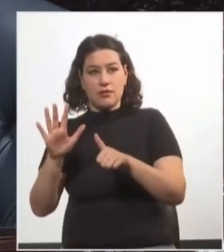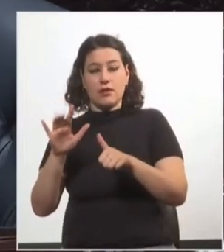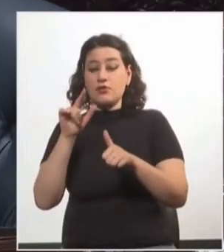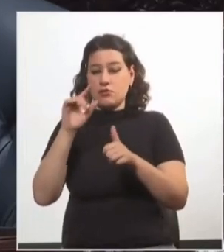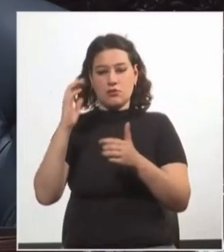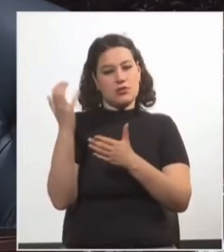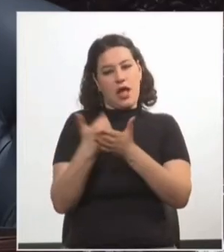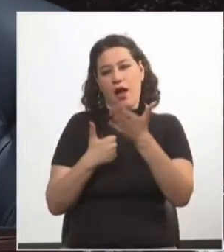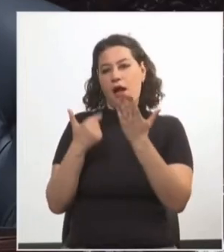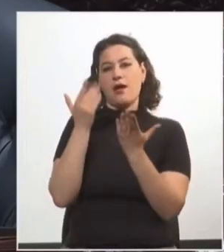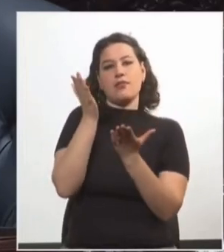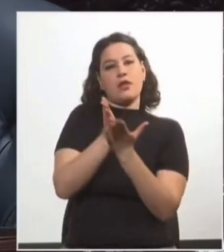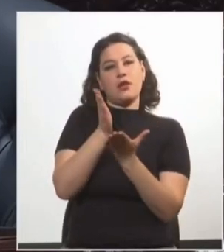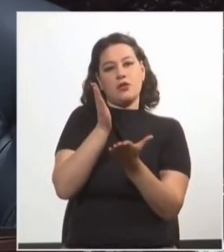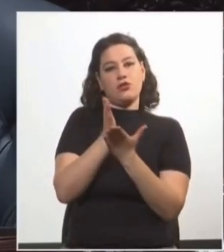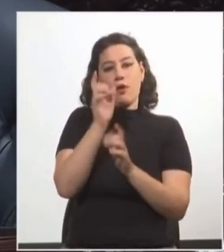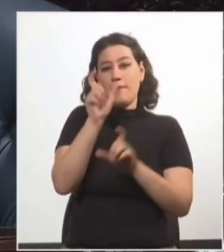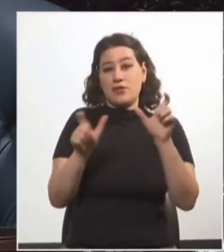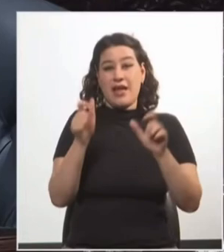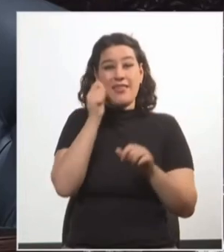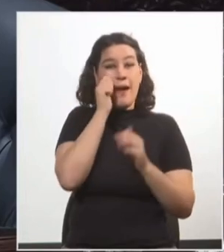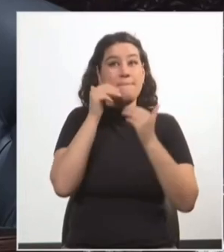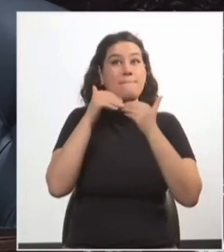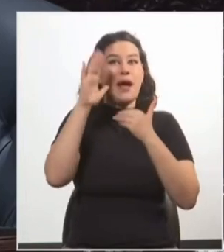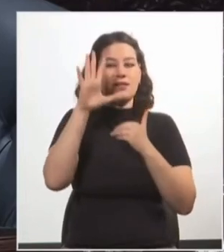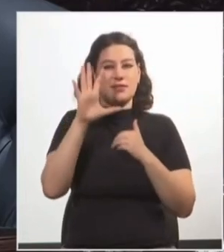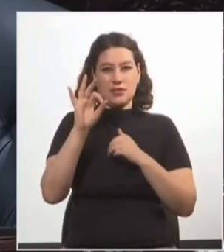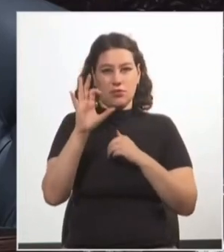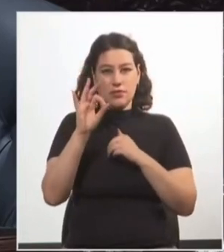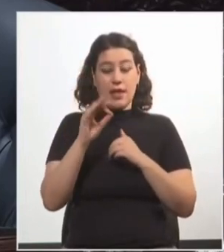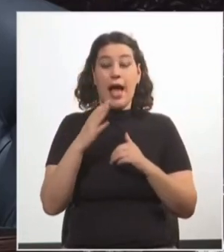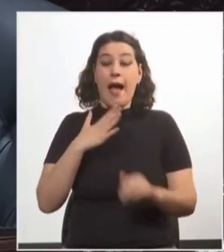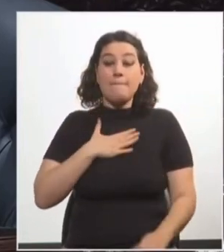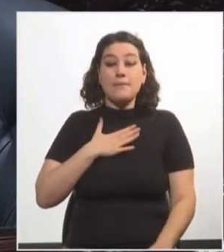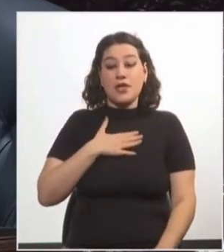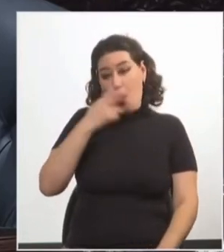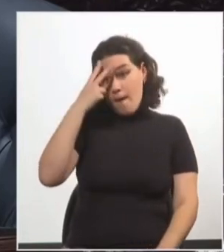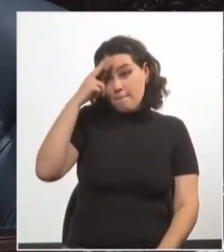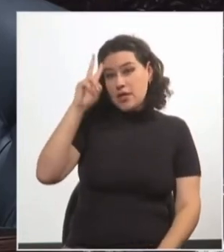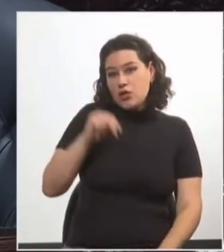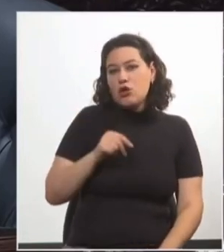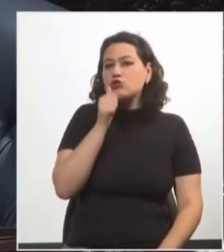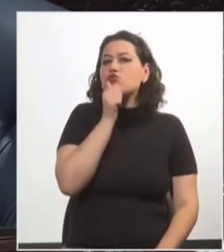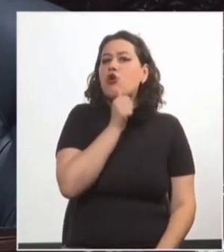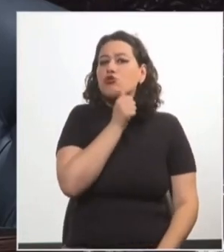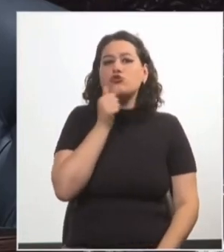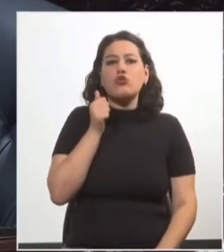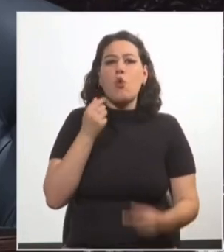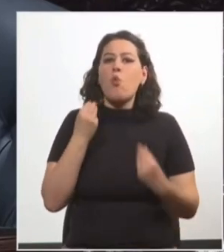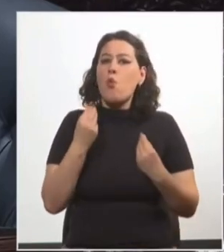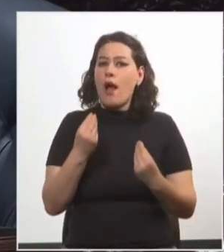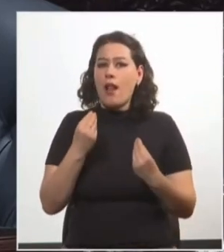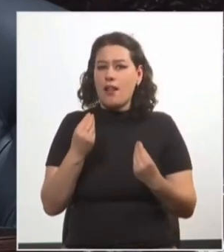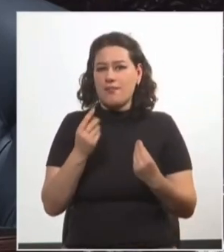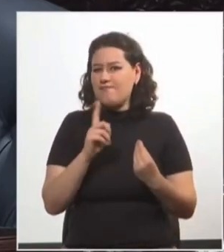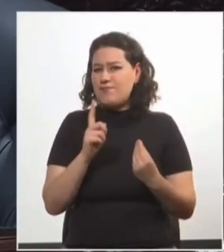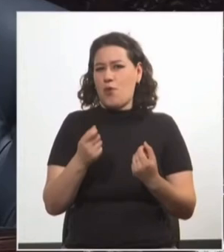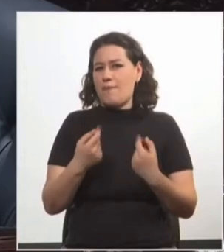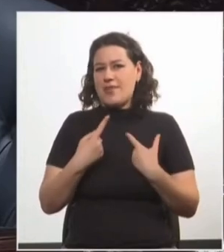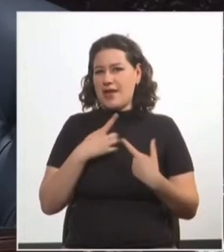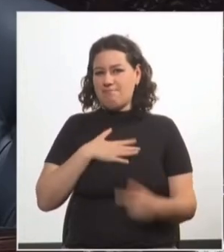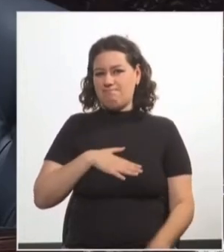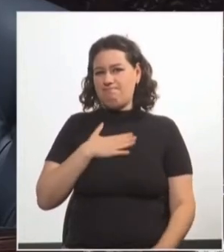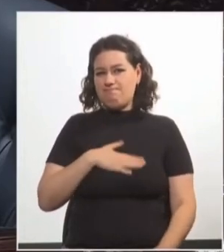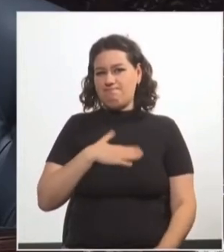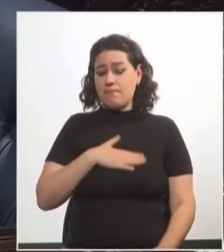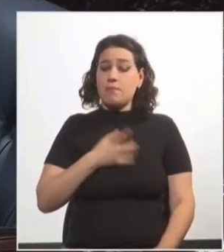quitaba derechos a los cincuentones. A mí en particular la solución a la cual se llegó tampoco me conformó, pero